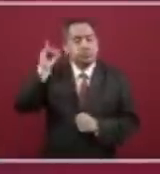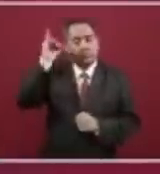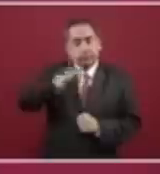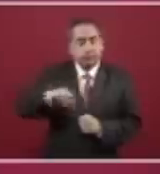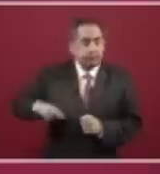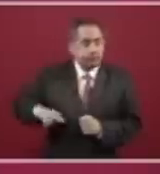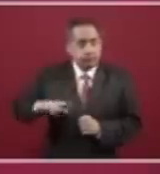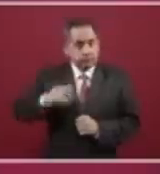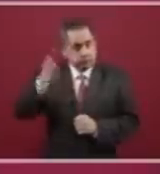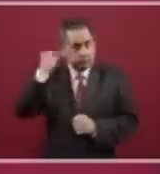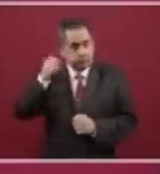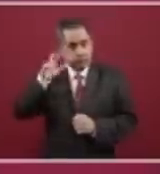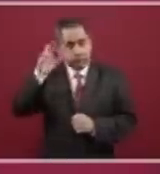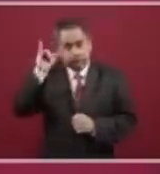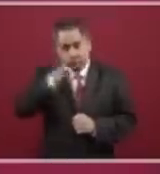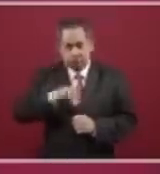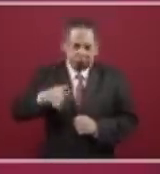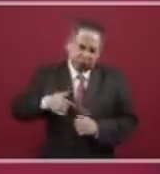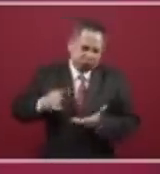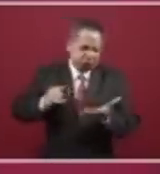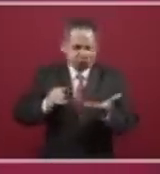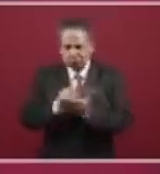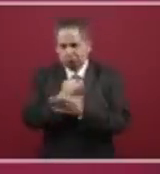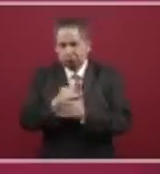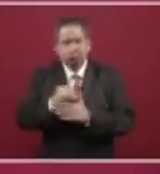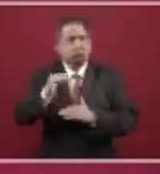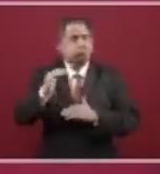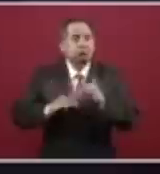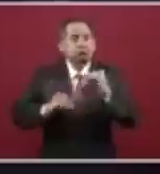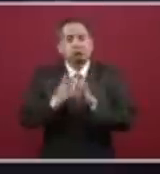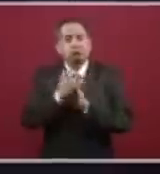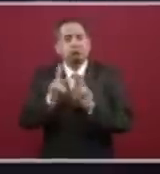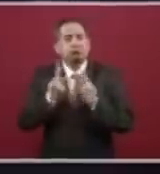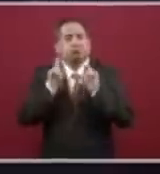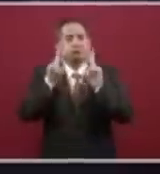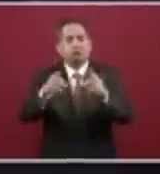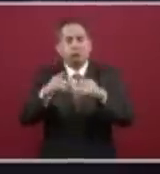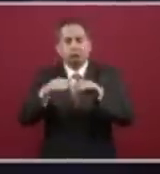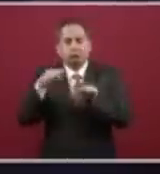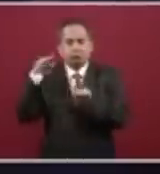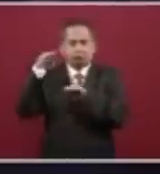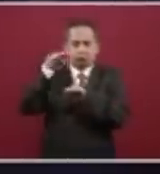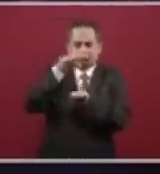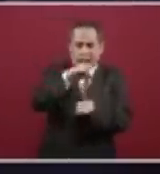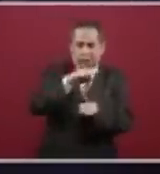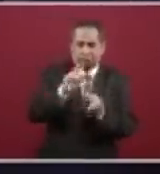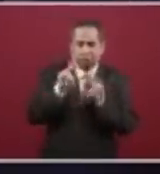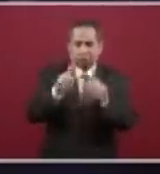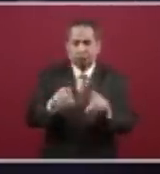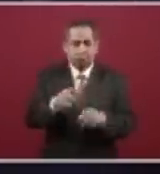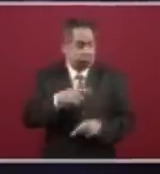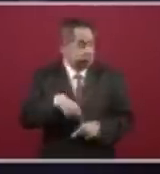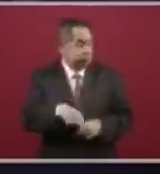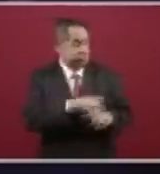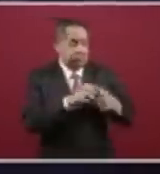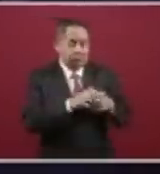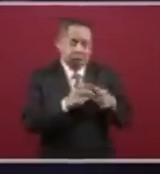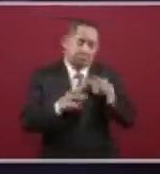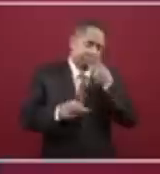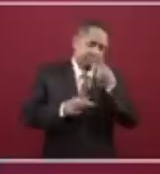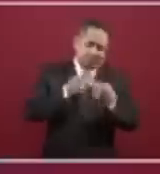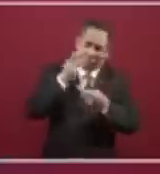y tomé la decisión de construir los segundos pisos hubo toda una campaña